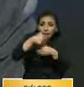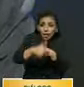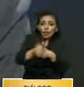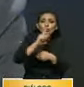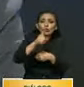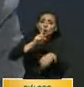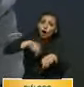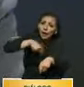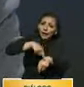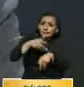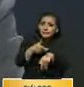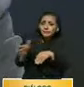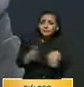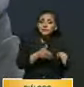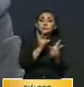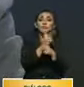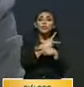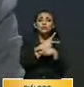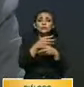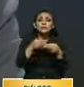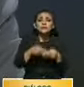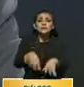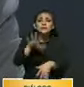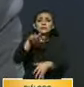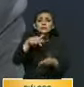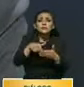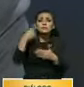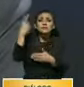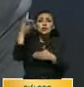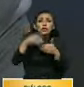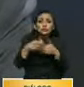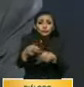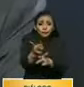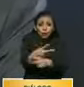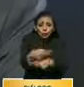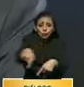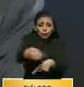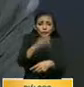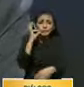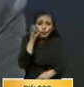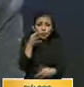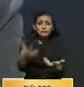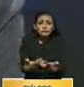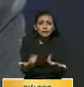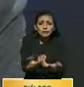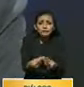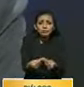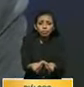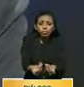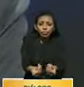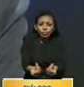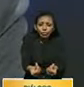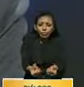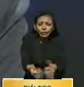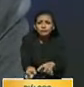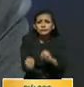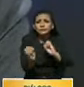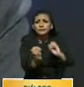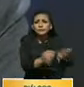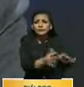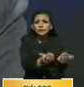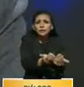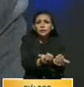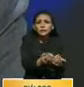pierden 5.000 millones de dólares porque se pudren sus productos en los mercados populares. Hay que establecer